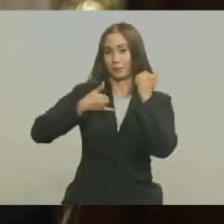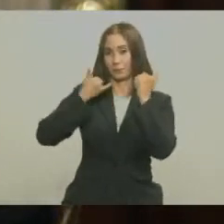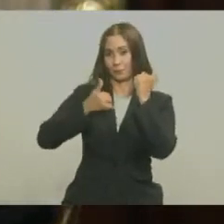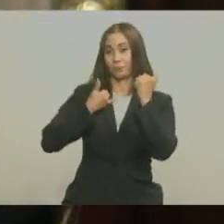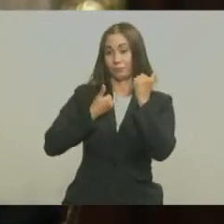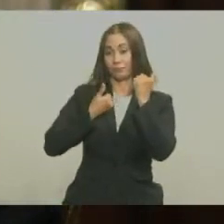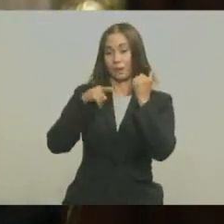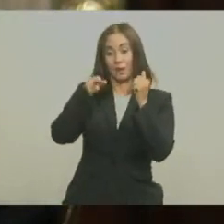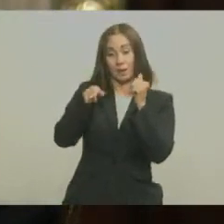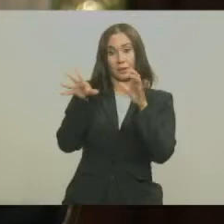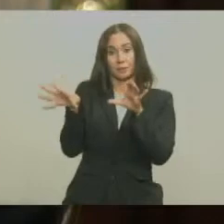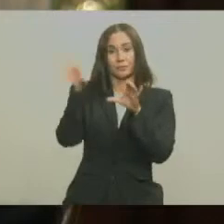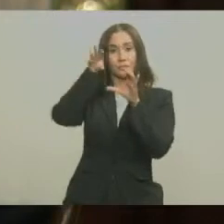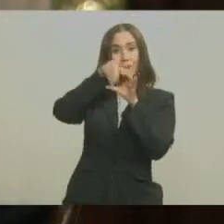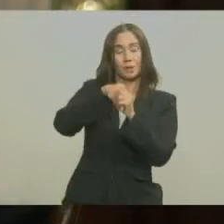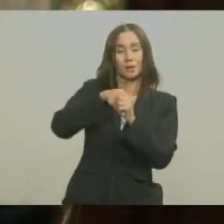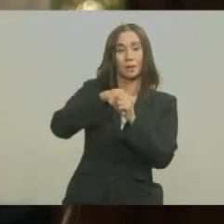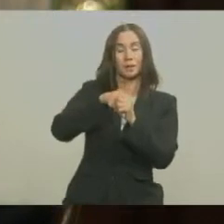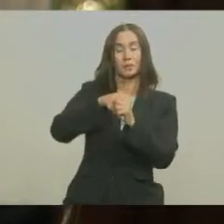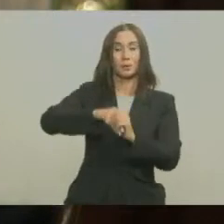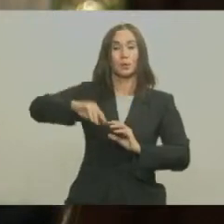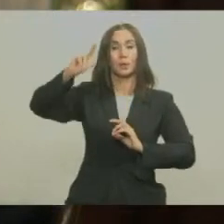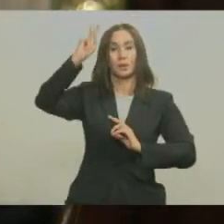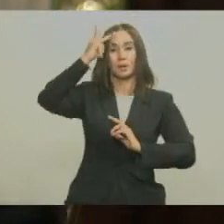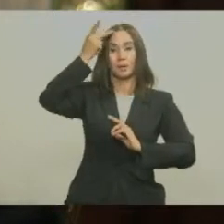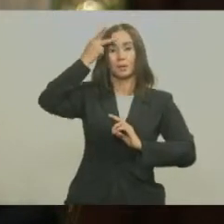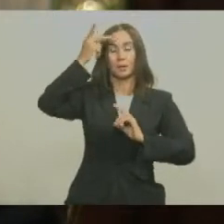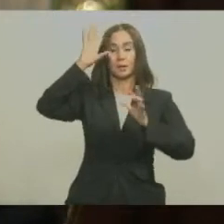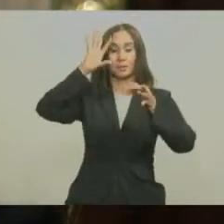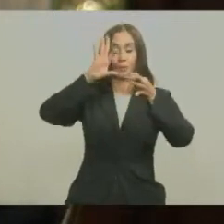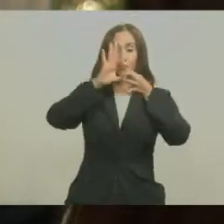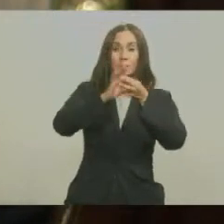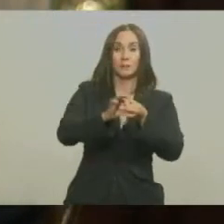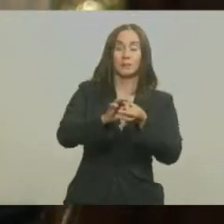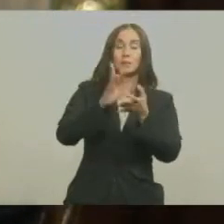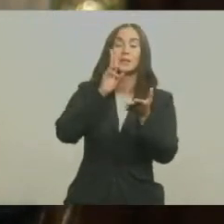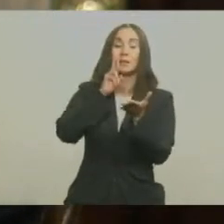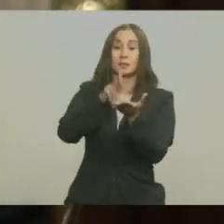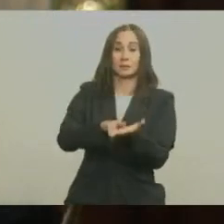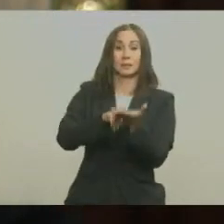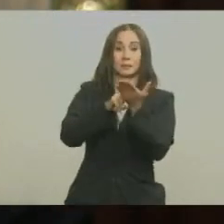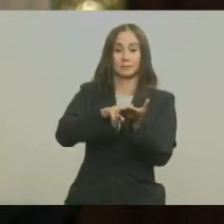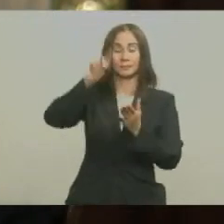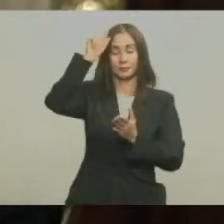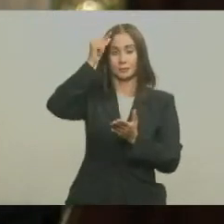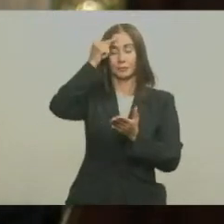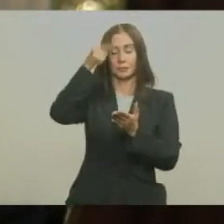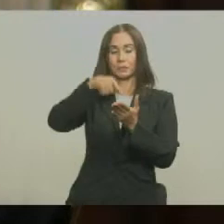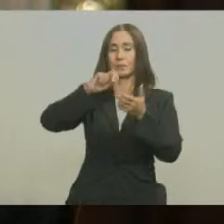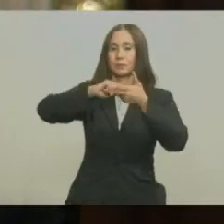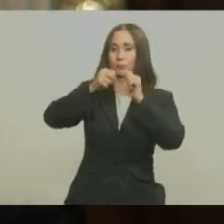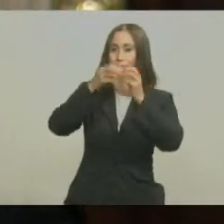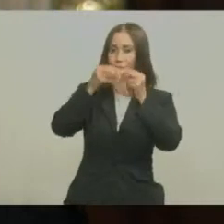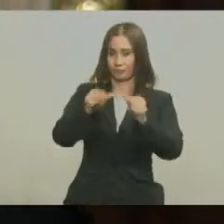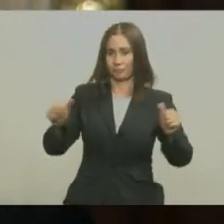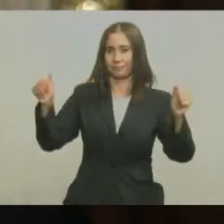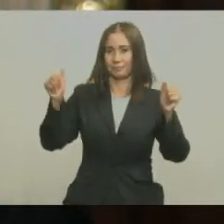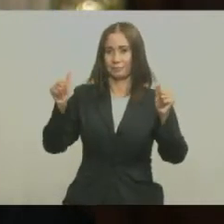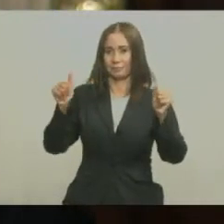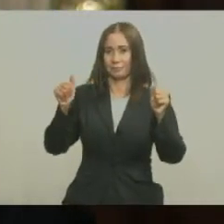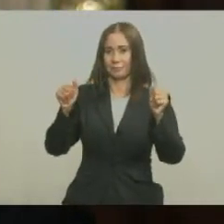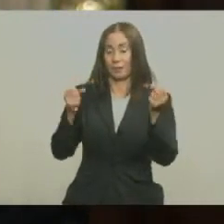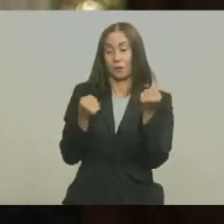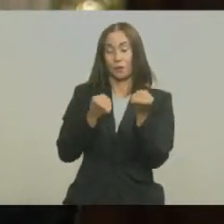su integración en una política que unifique la respuesta gubernamental a estas problemáticas, con la